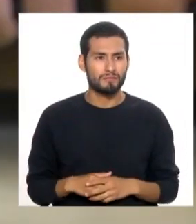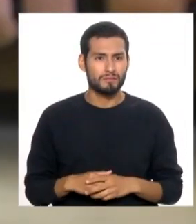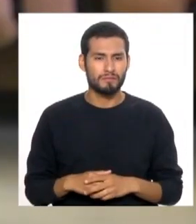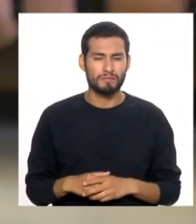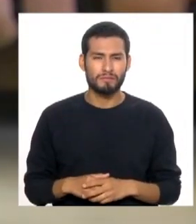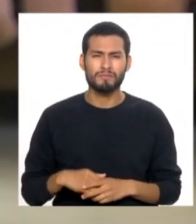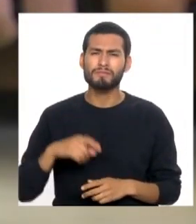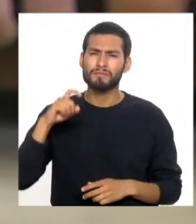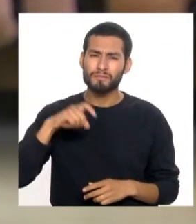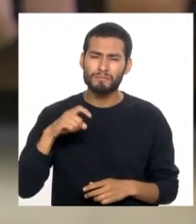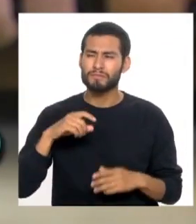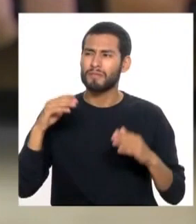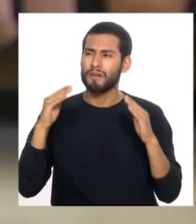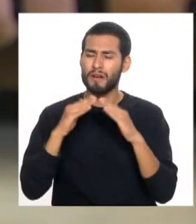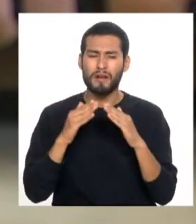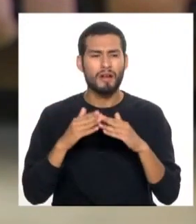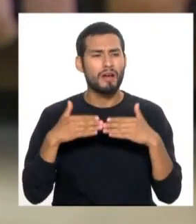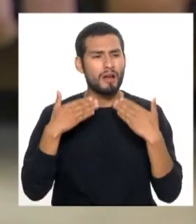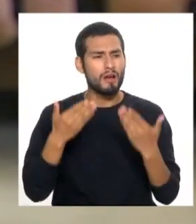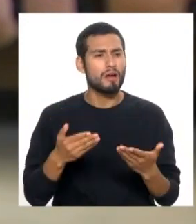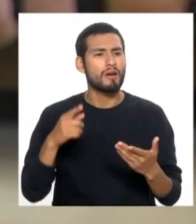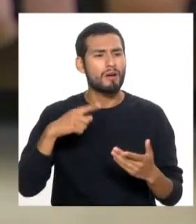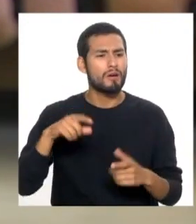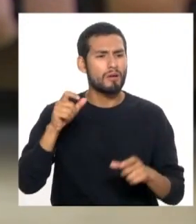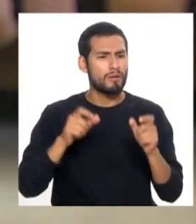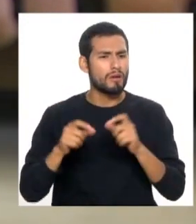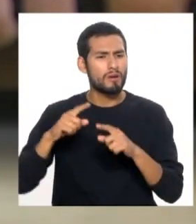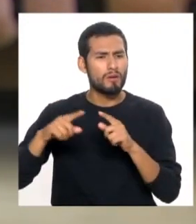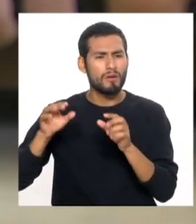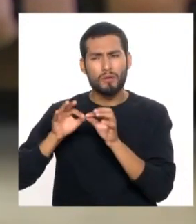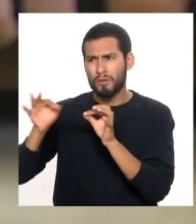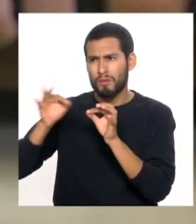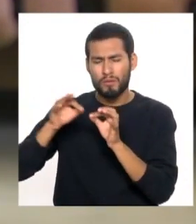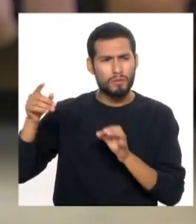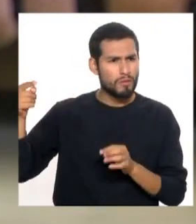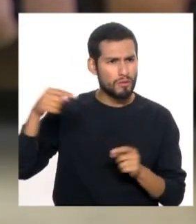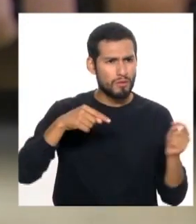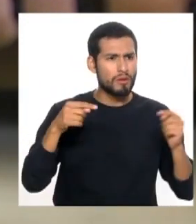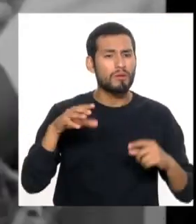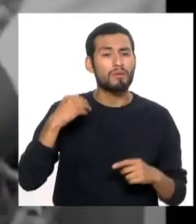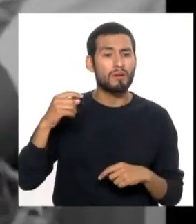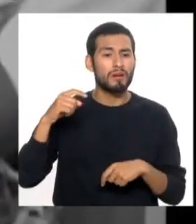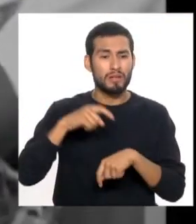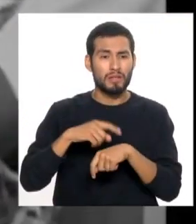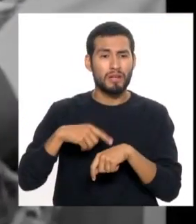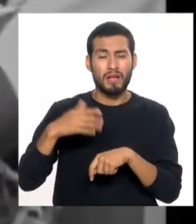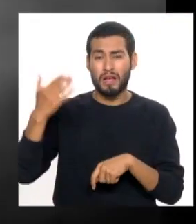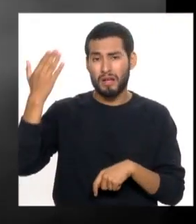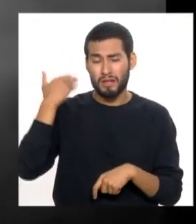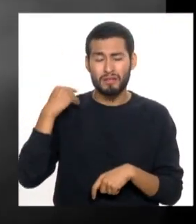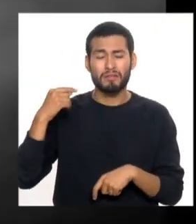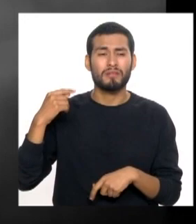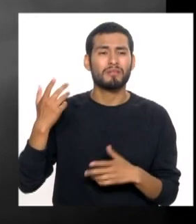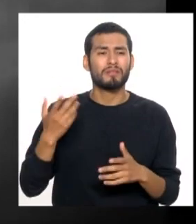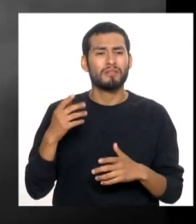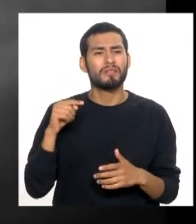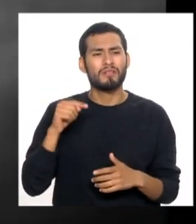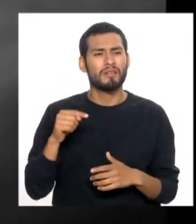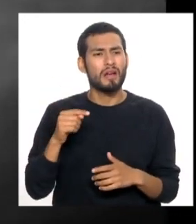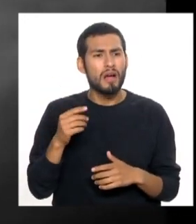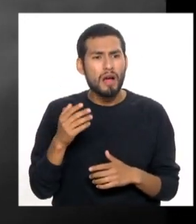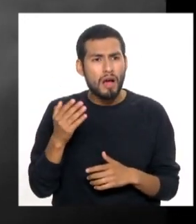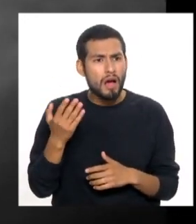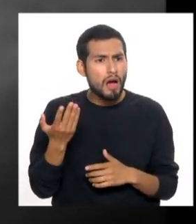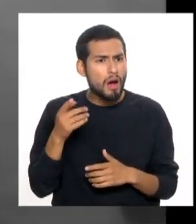una casa para albergar a los niños que venían de provincia, porque en esa época teníamos el dato de